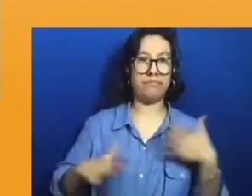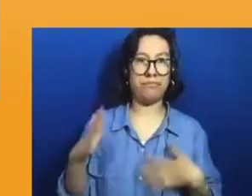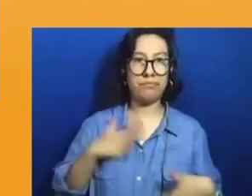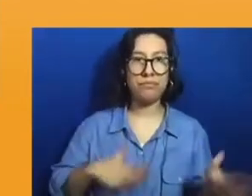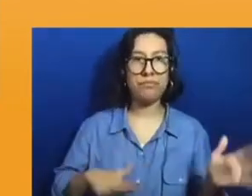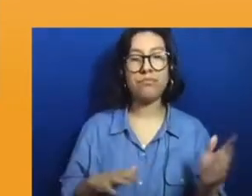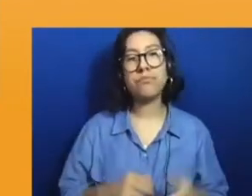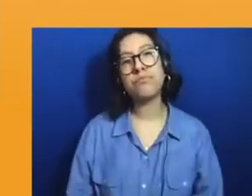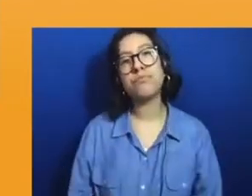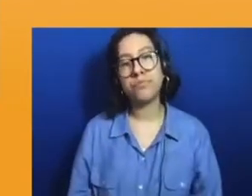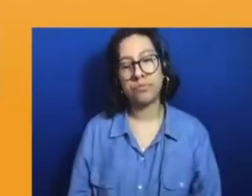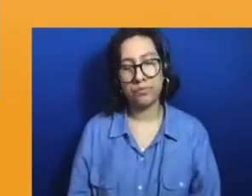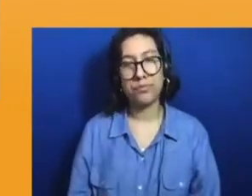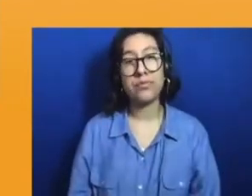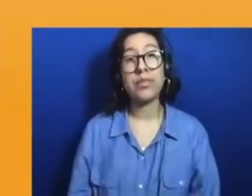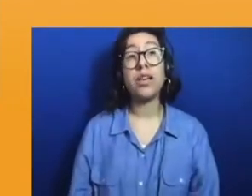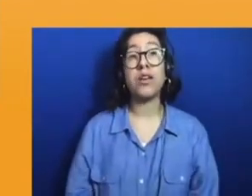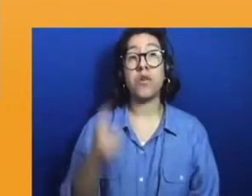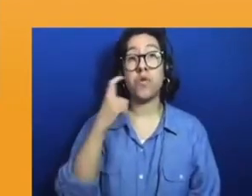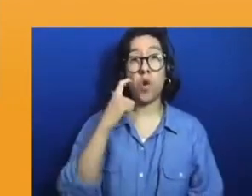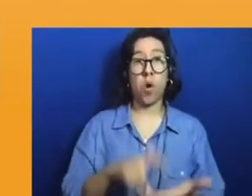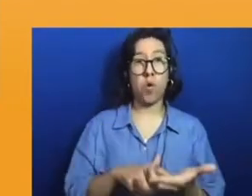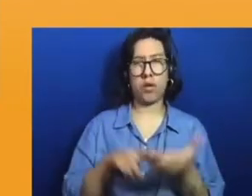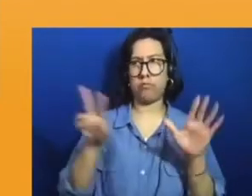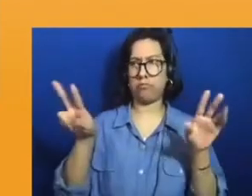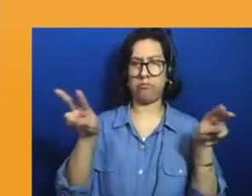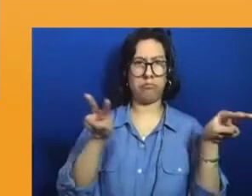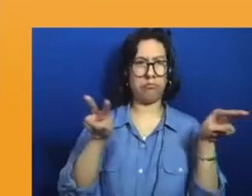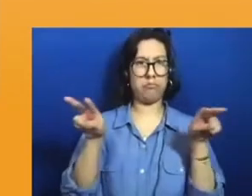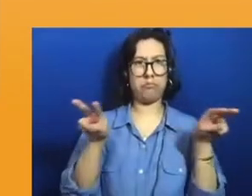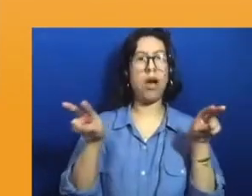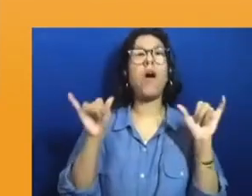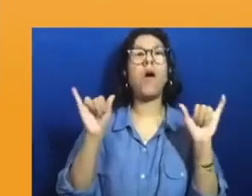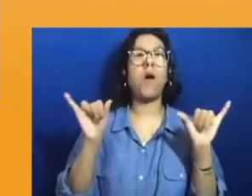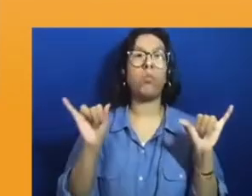Disculpas. Y nada más al verlo y entender